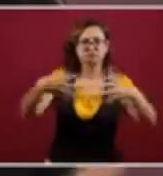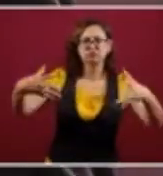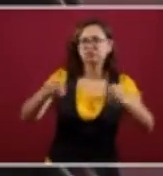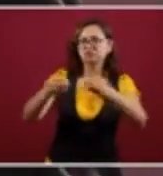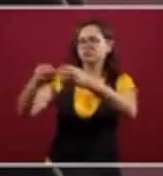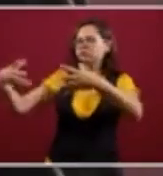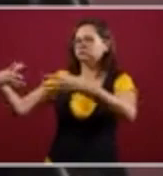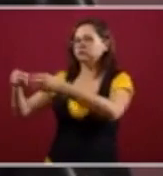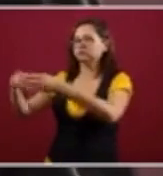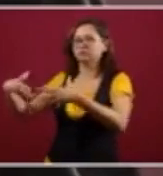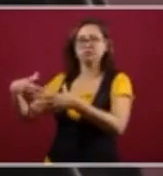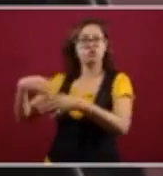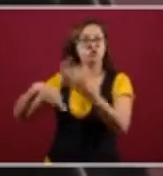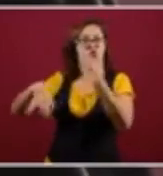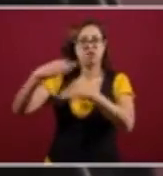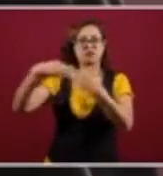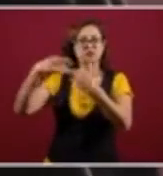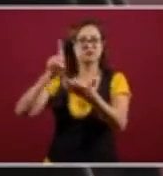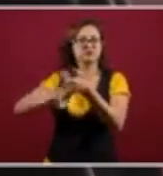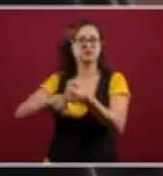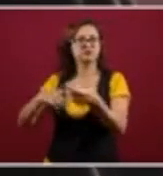que ver con la política,